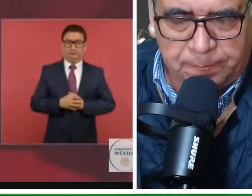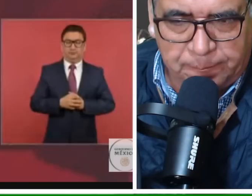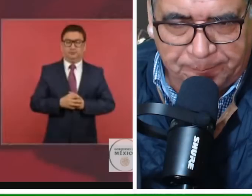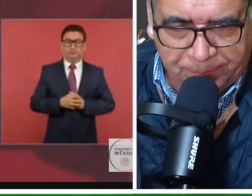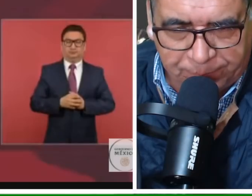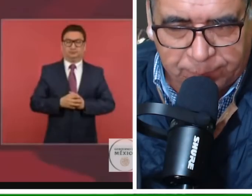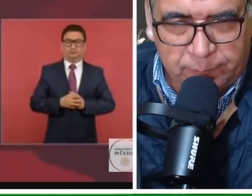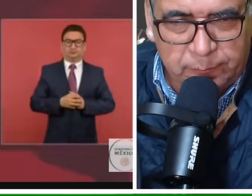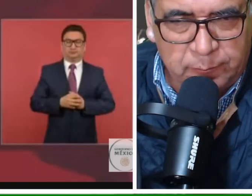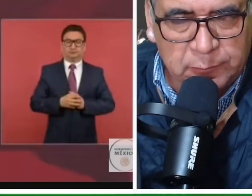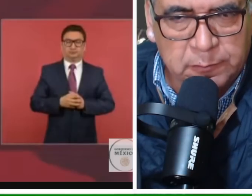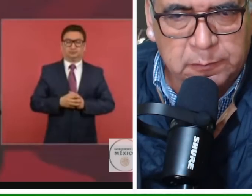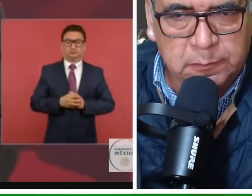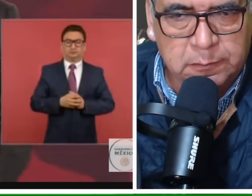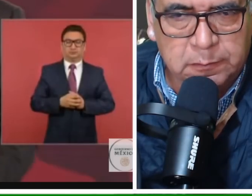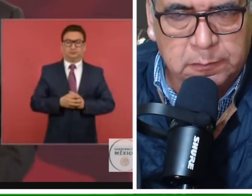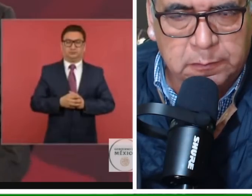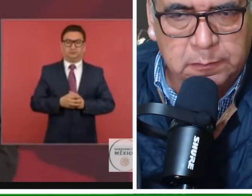en